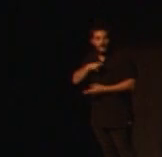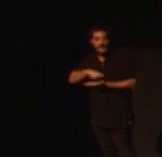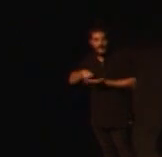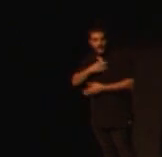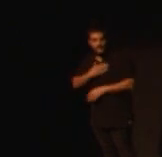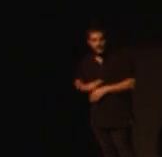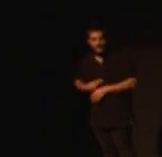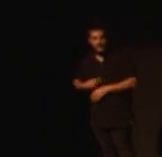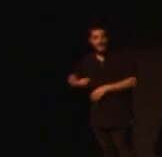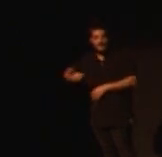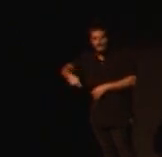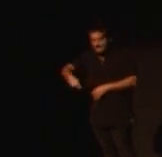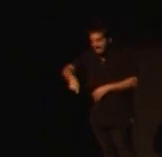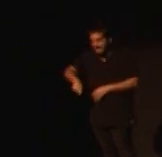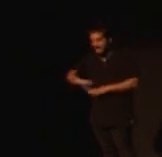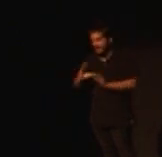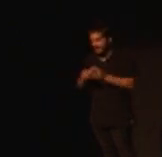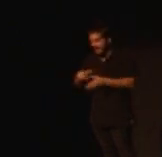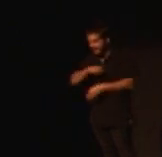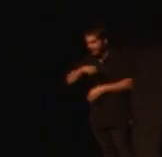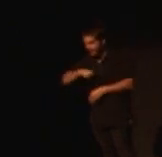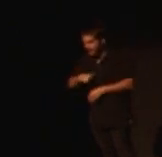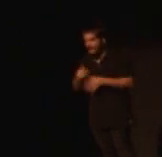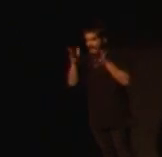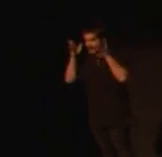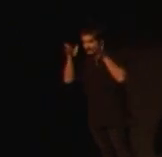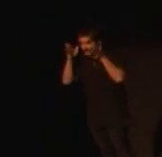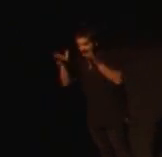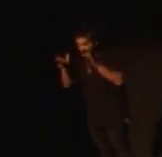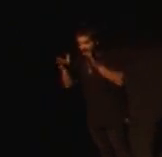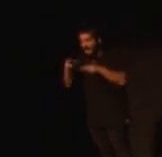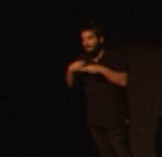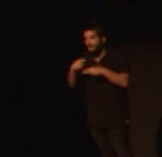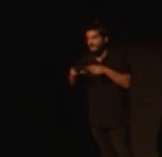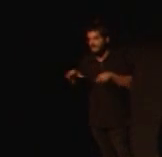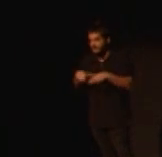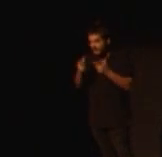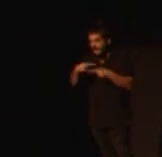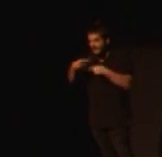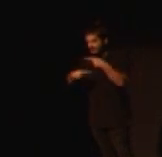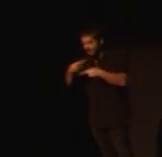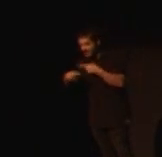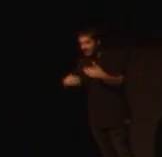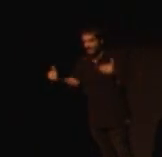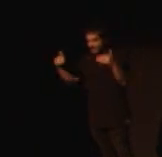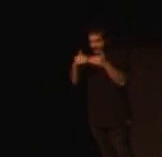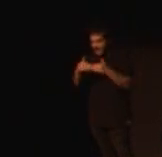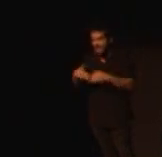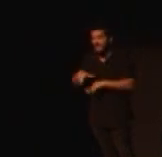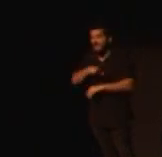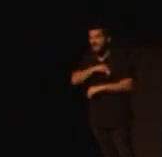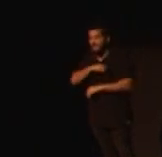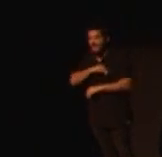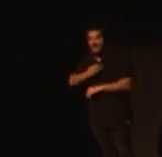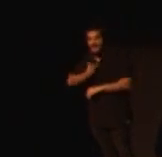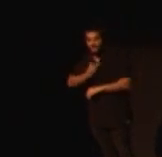Autónoma de la región de Murcia, estimada consejera de Política Social, Familias e Igualdad, concejal del Ayuntamiento de